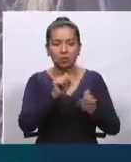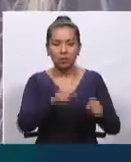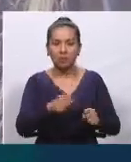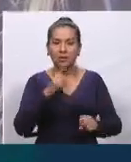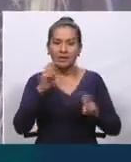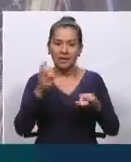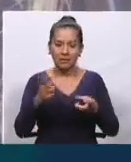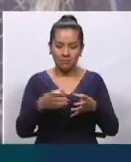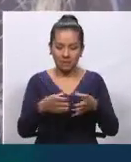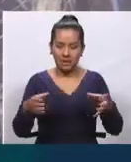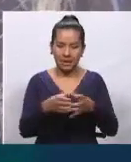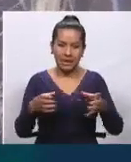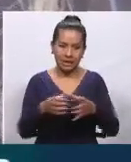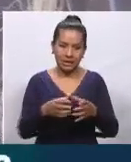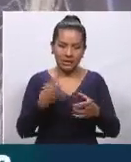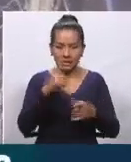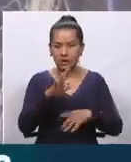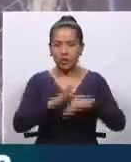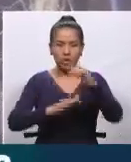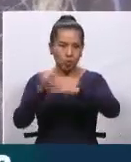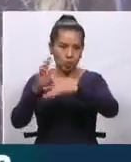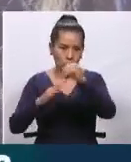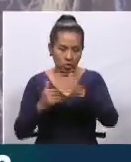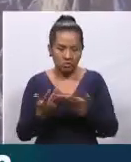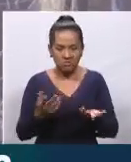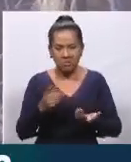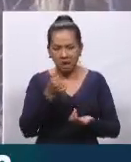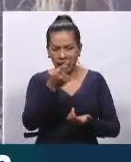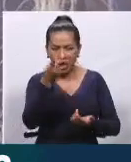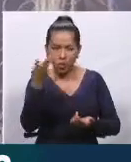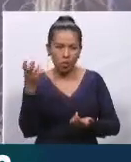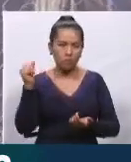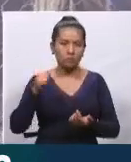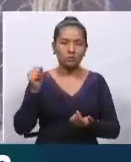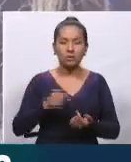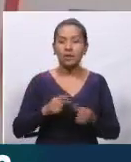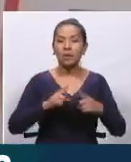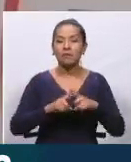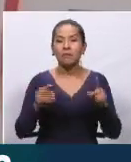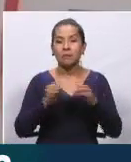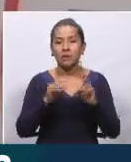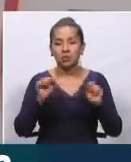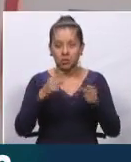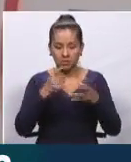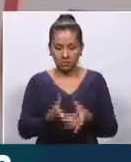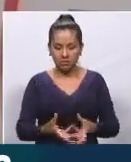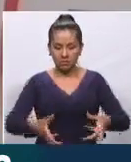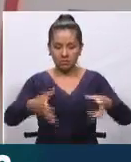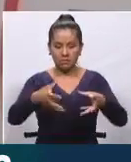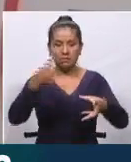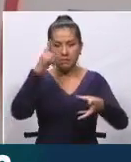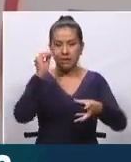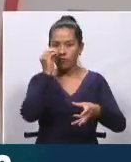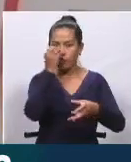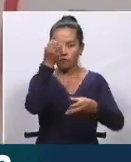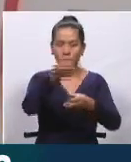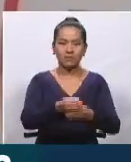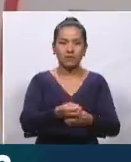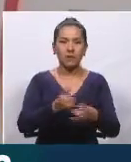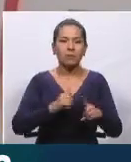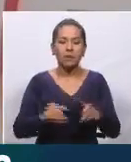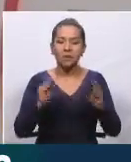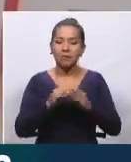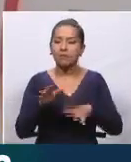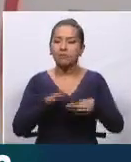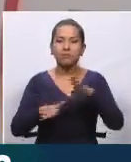como ladrillos ecológicos, para una parte de... podría ser también como macetas ecológicas, pero así para la industria textil como